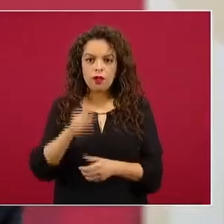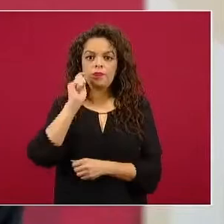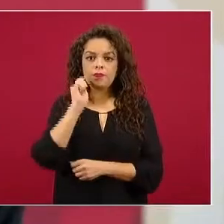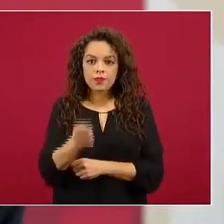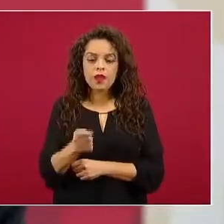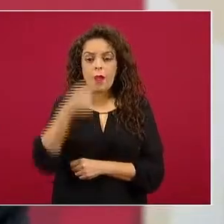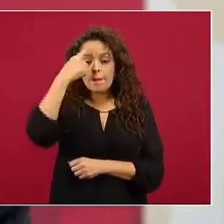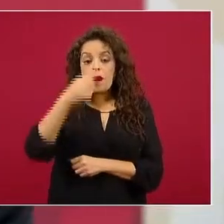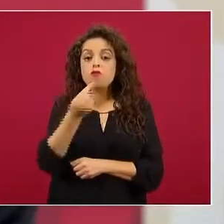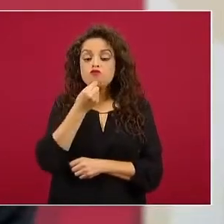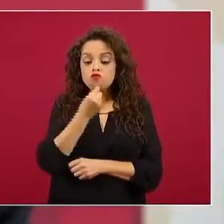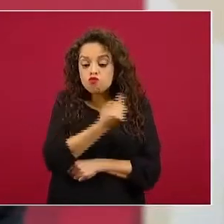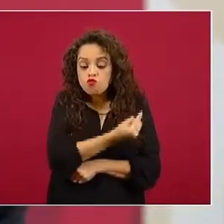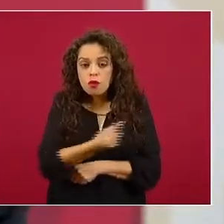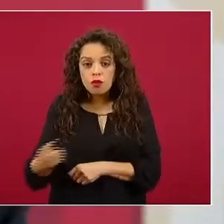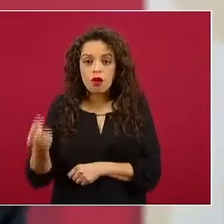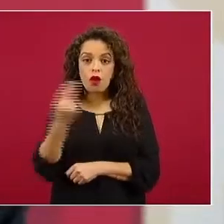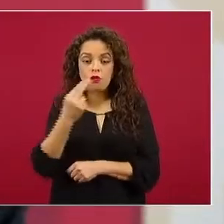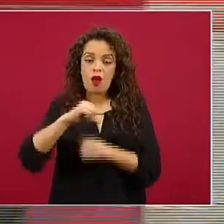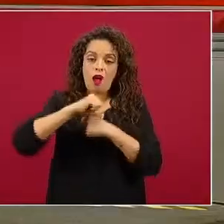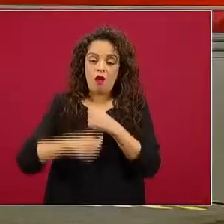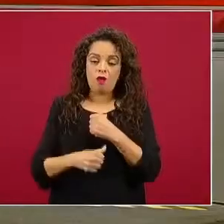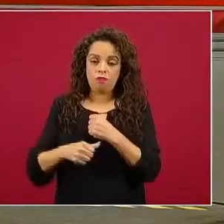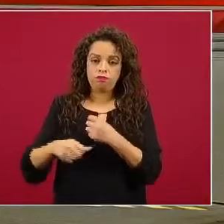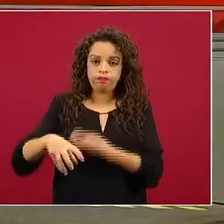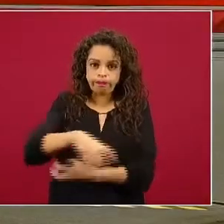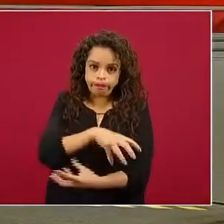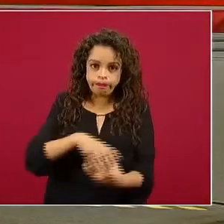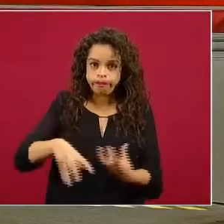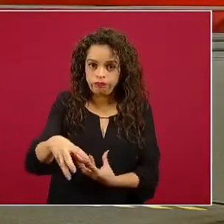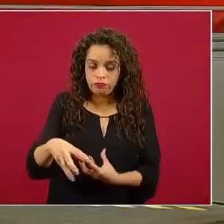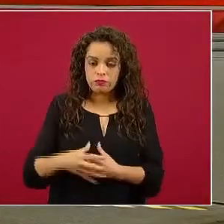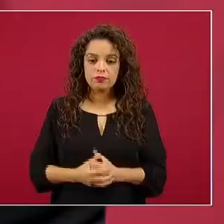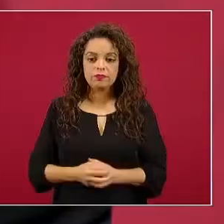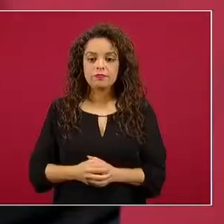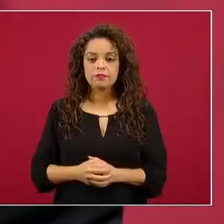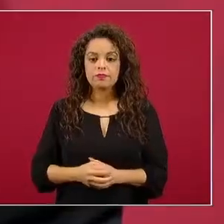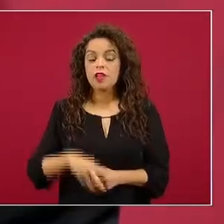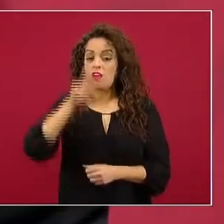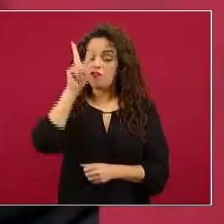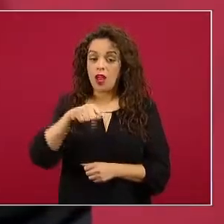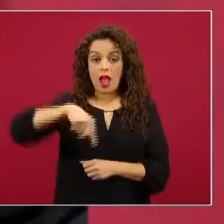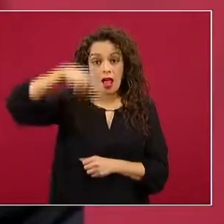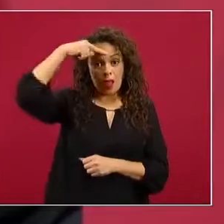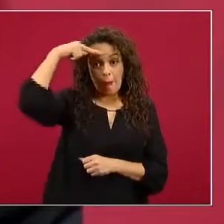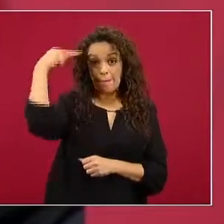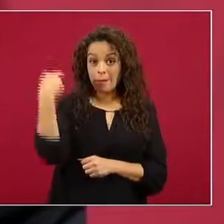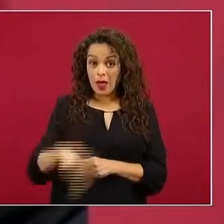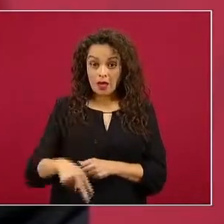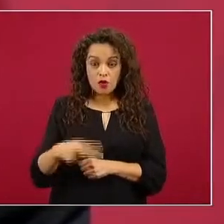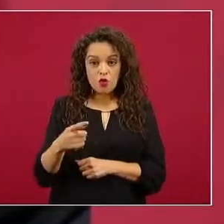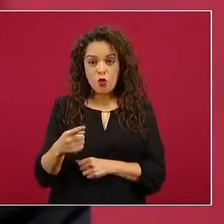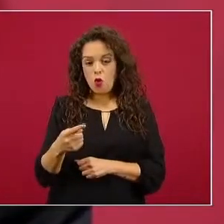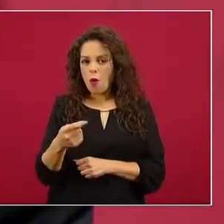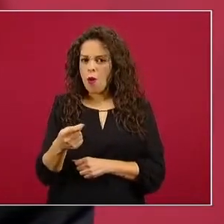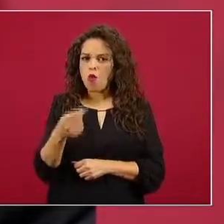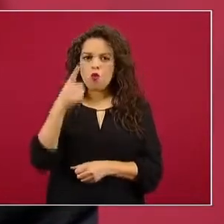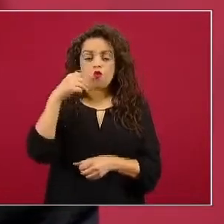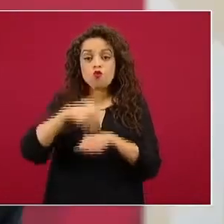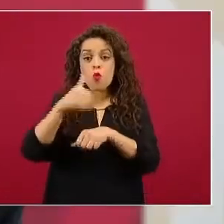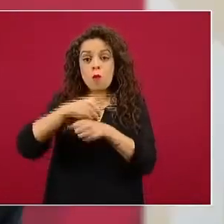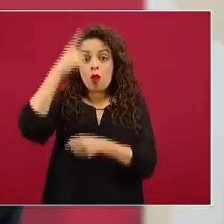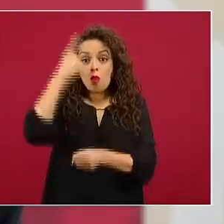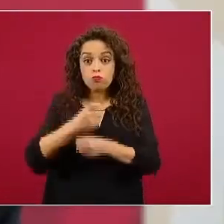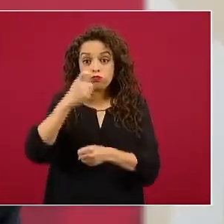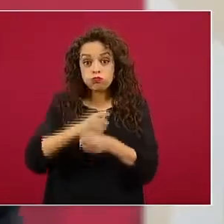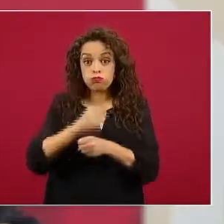trasplantes pediátricos. Y bueno, también orgullosamente quiero comentarles que México es el país número 1 en Latinoamérica en